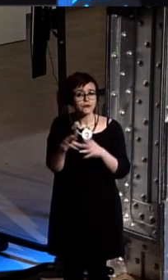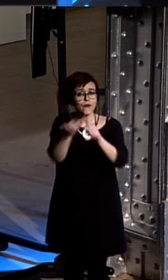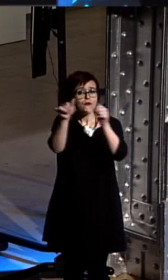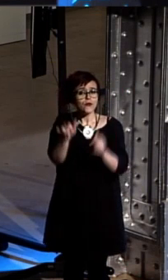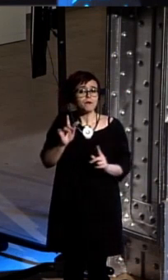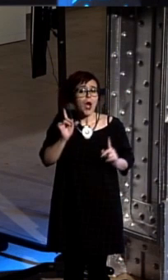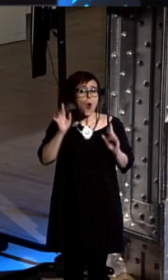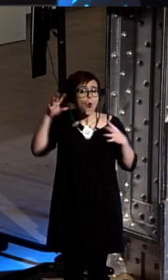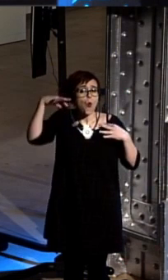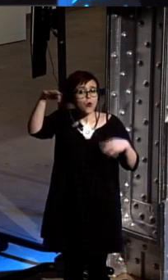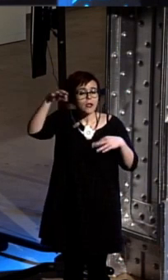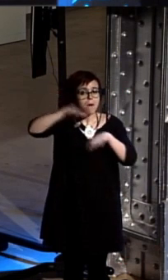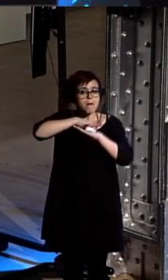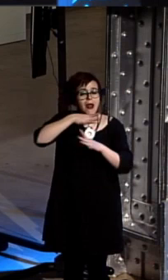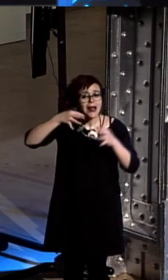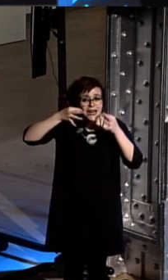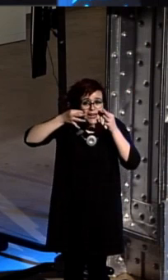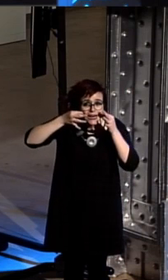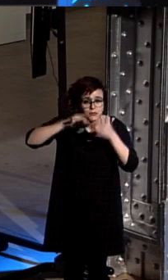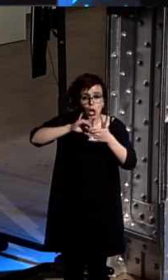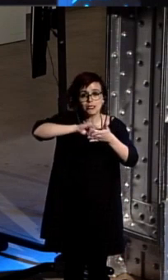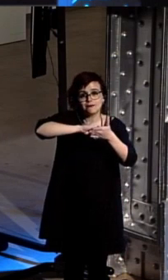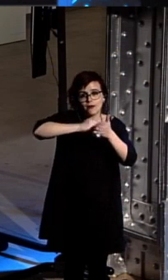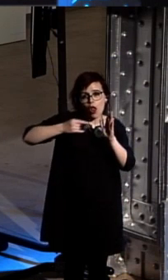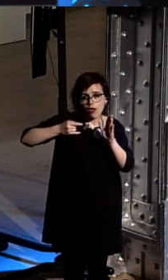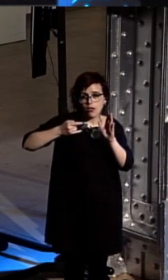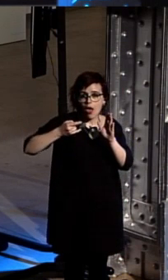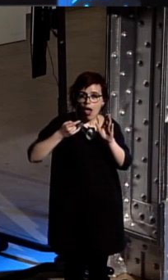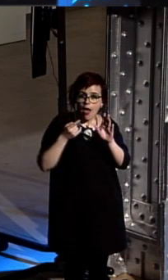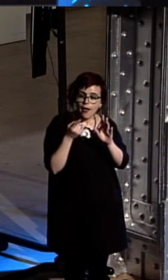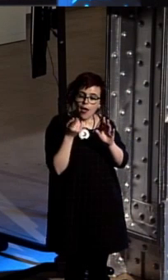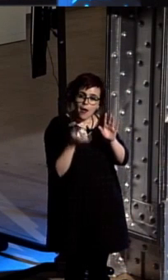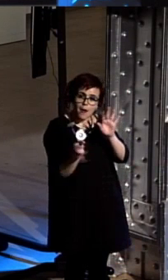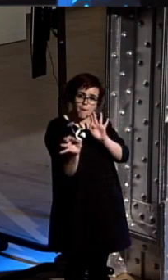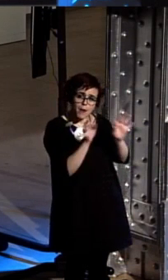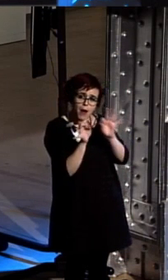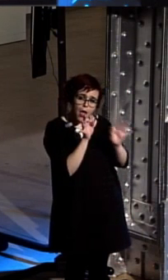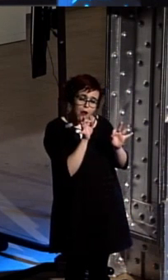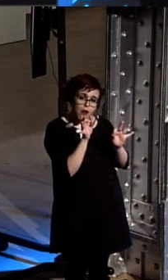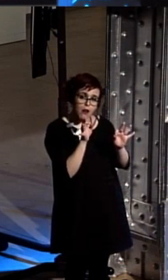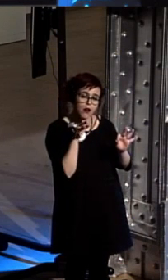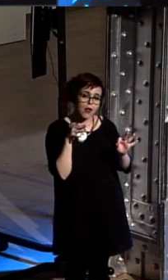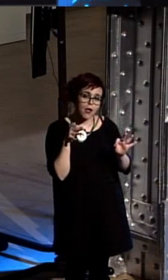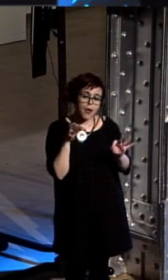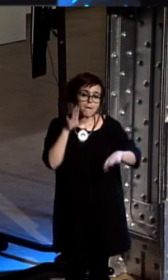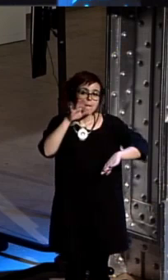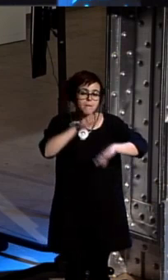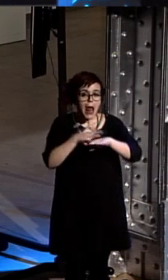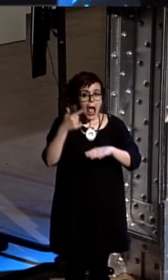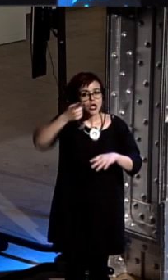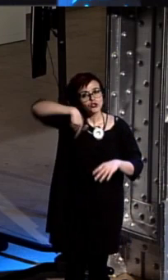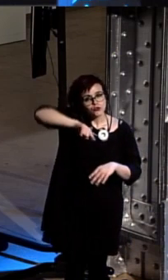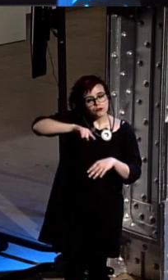poder contrarrestar es diseñar tecnología que nos haga entender que estamos siendo víctimas de un sesgo cognitivo y